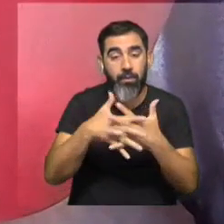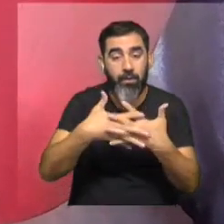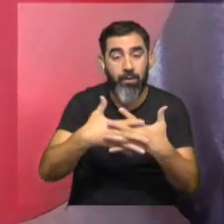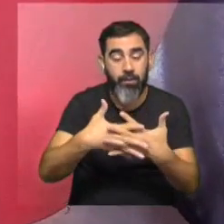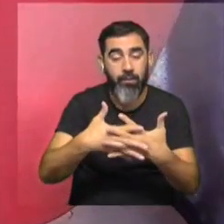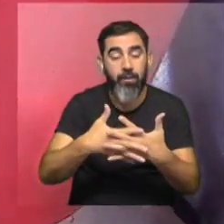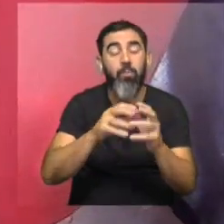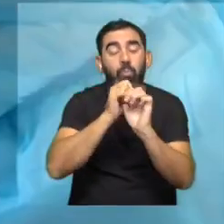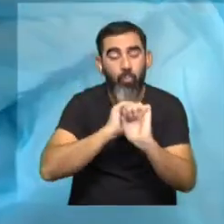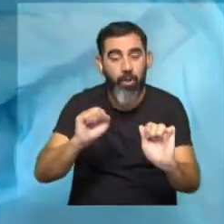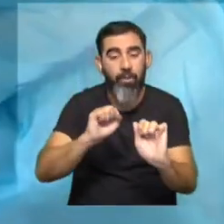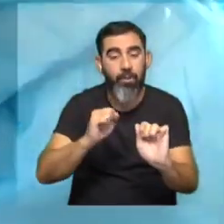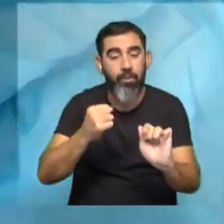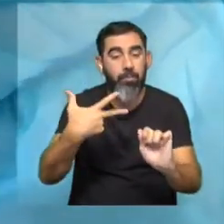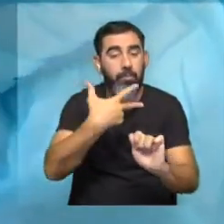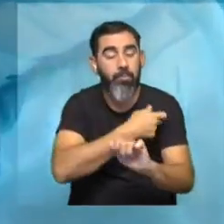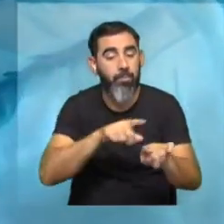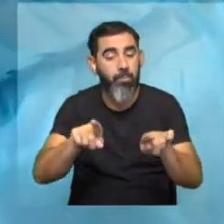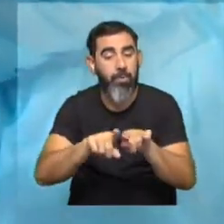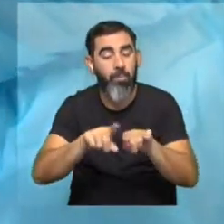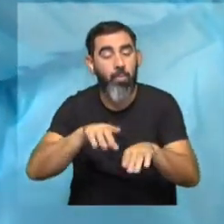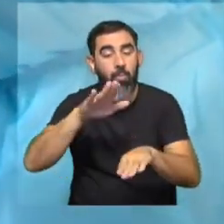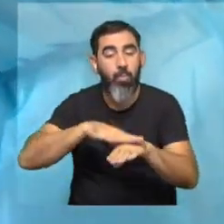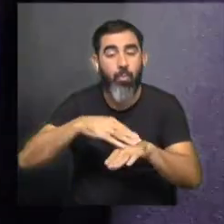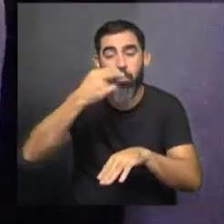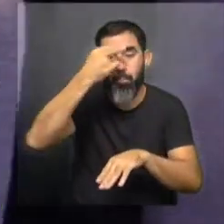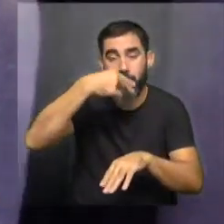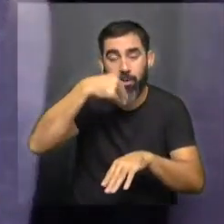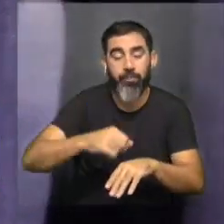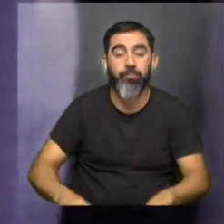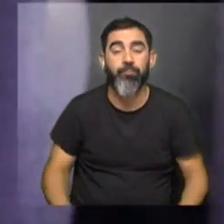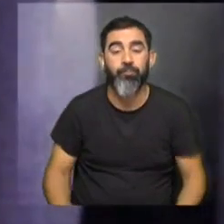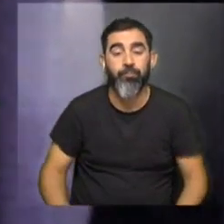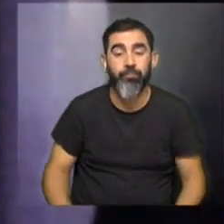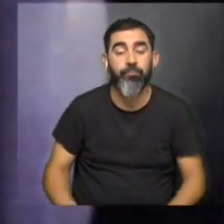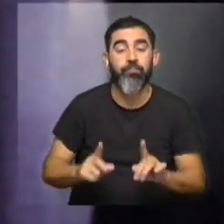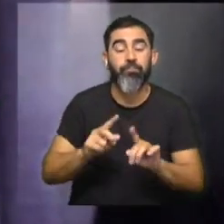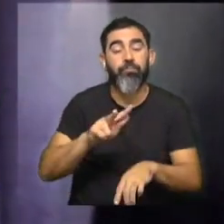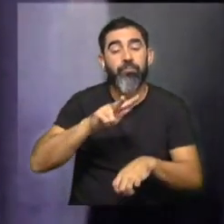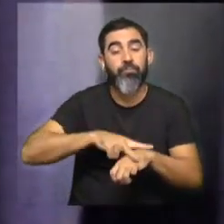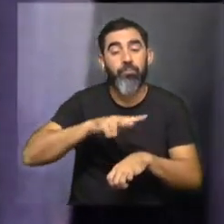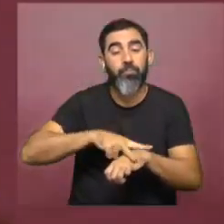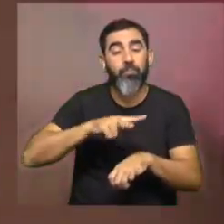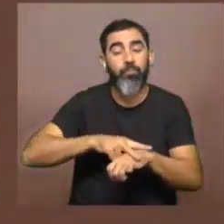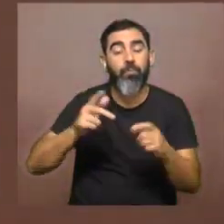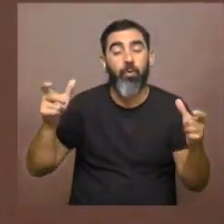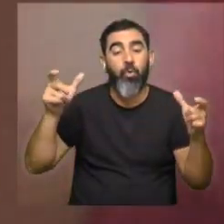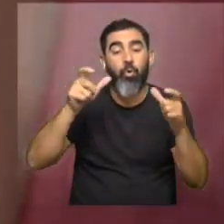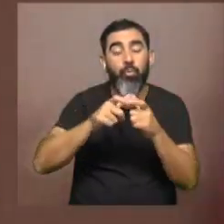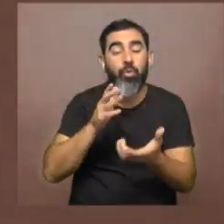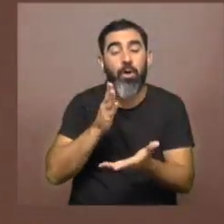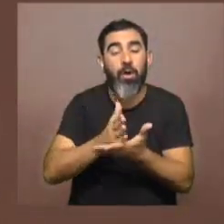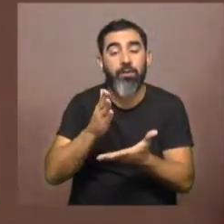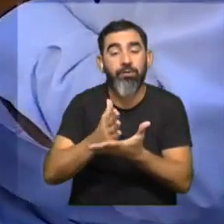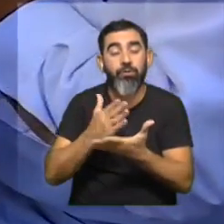vacunación, se puedan administrar en simultáneo con la de la gripe. Por otra parte, se mantiene la recomendación de la Comisión Nacional Asesora